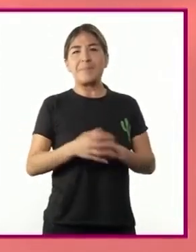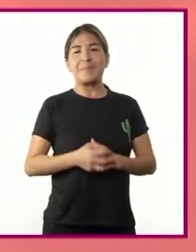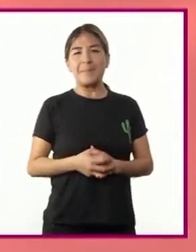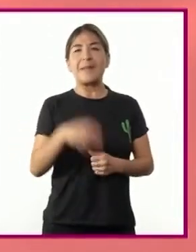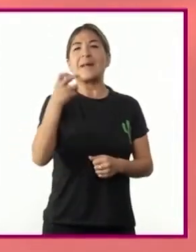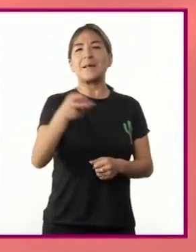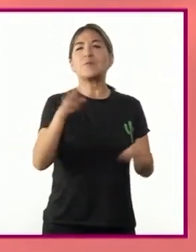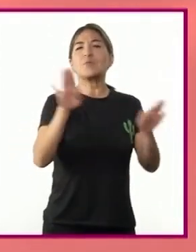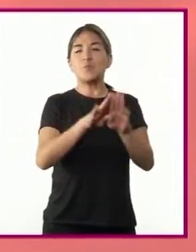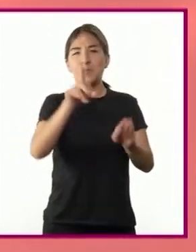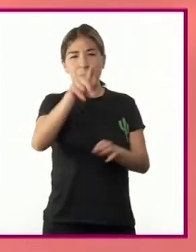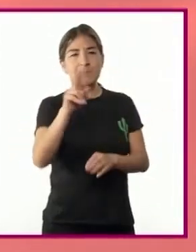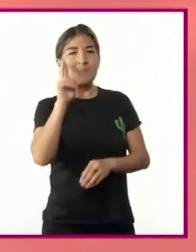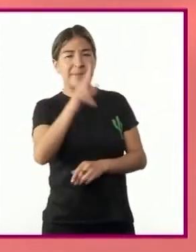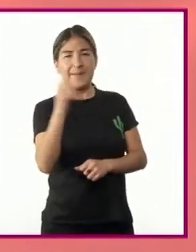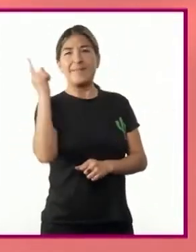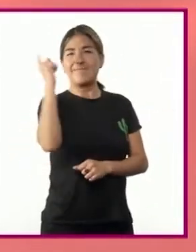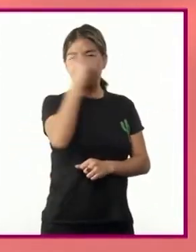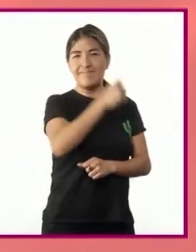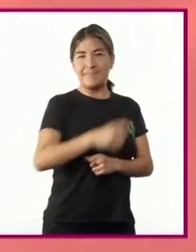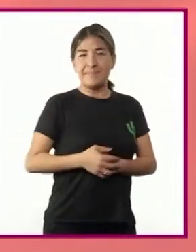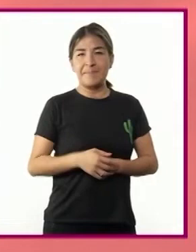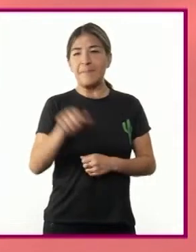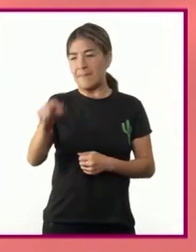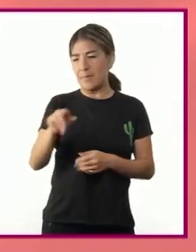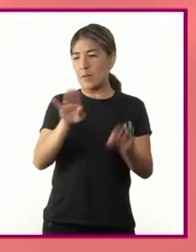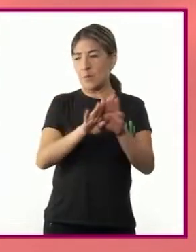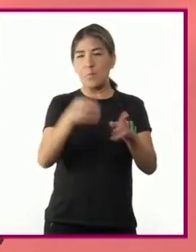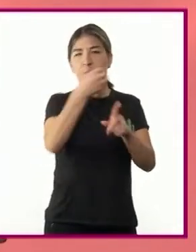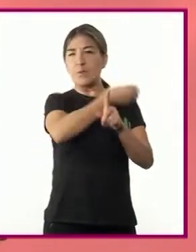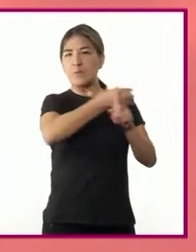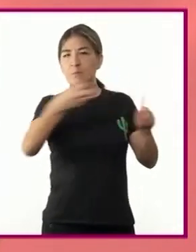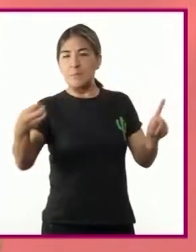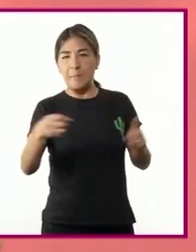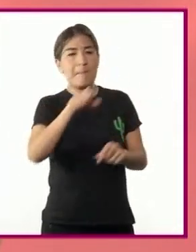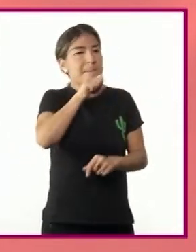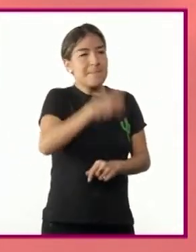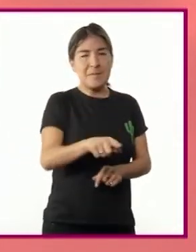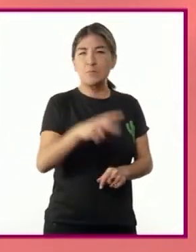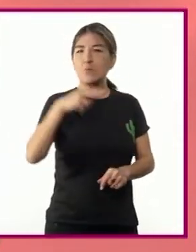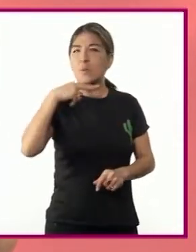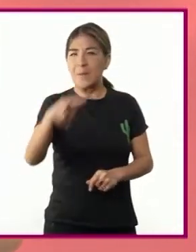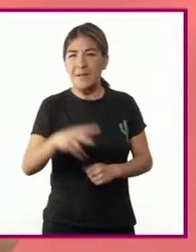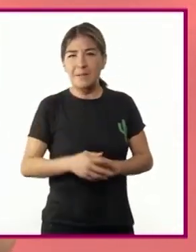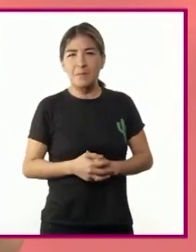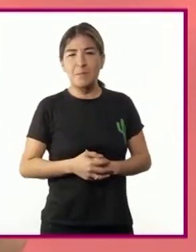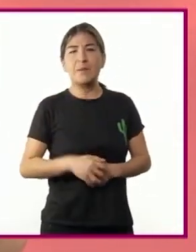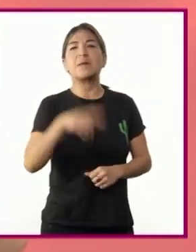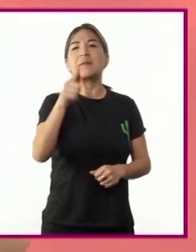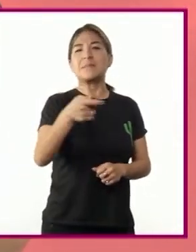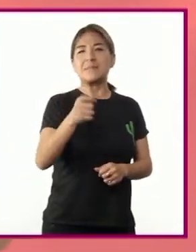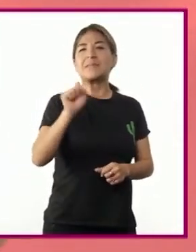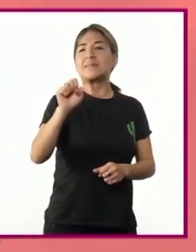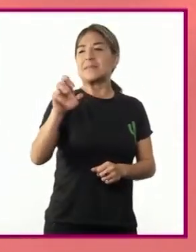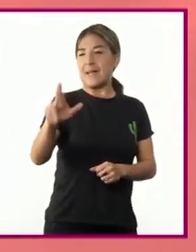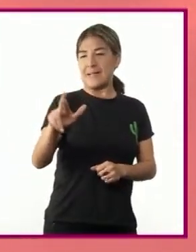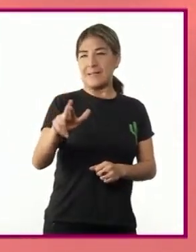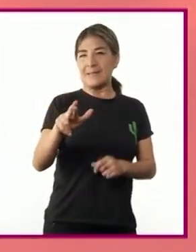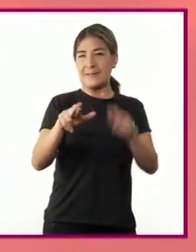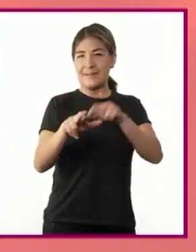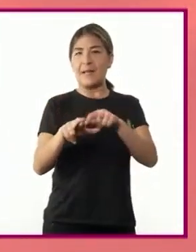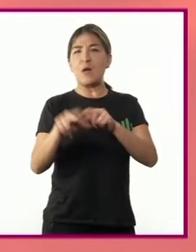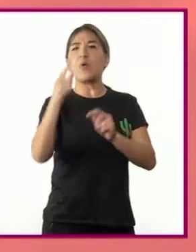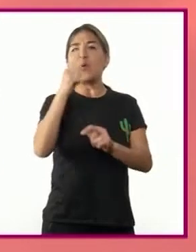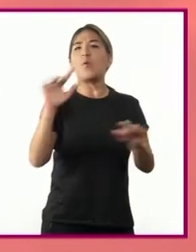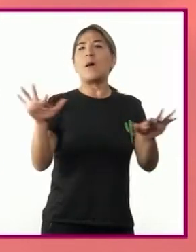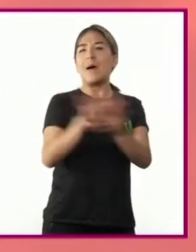Eso suena complicado. A ver, en las dos oraciones estoy usando el mismo verbo, el verbo ser. Solo estoy cambiando